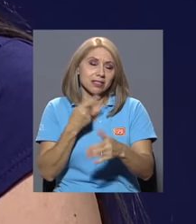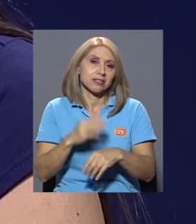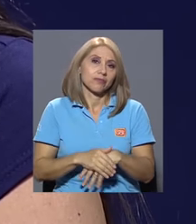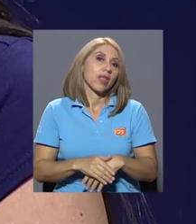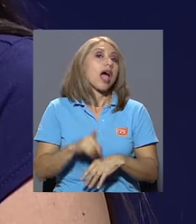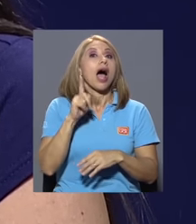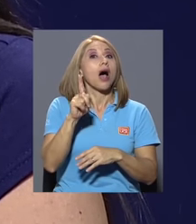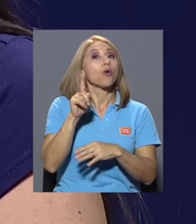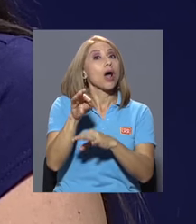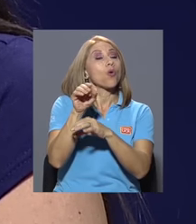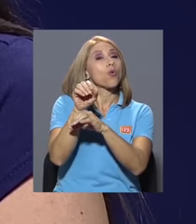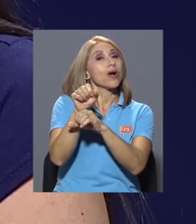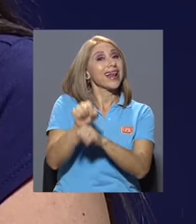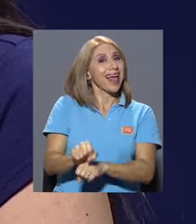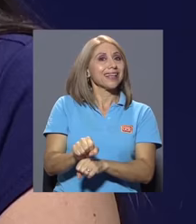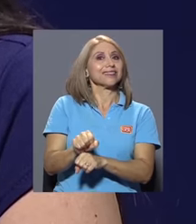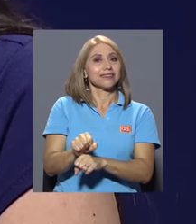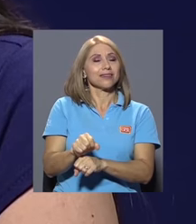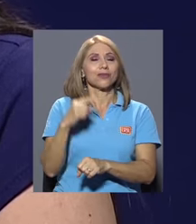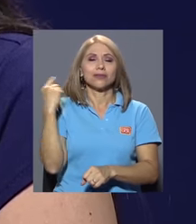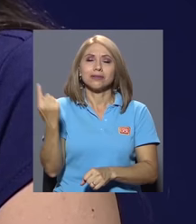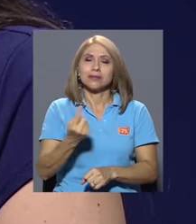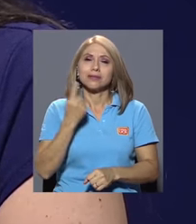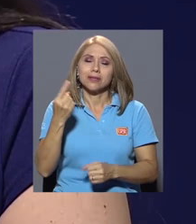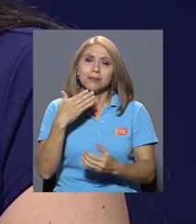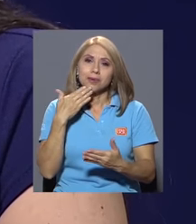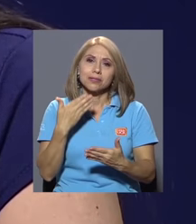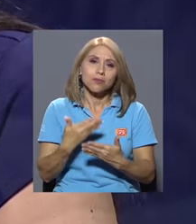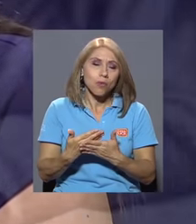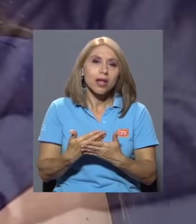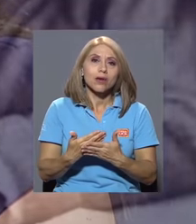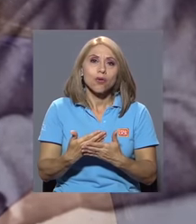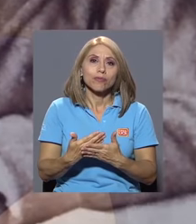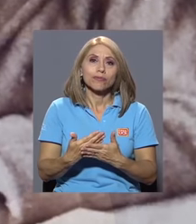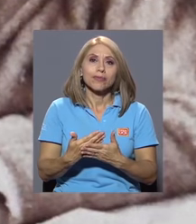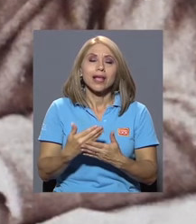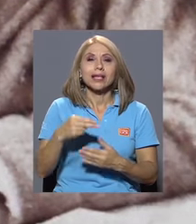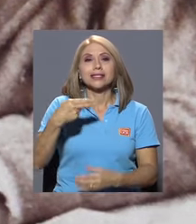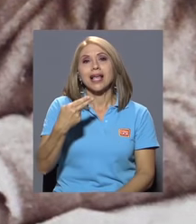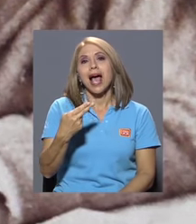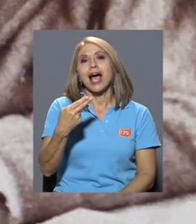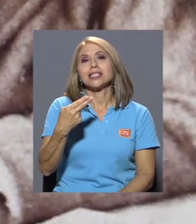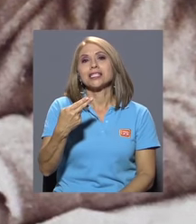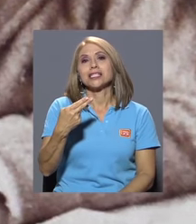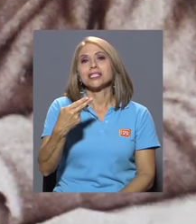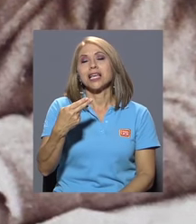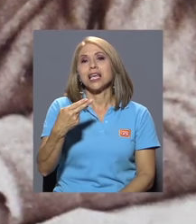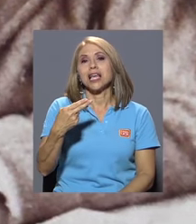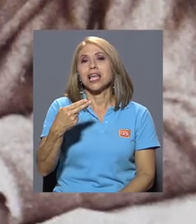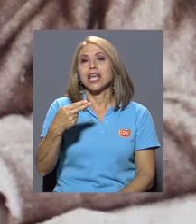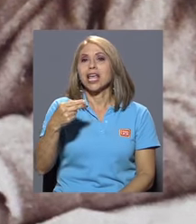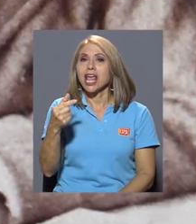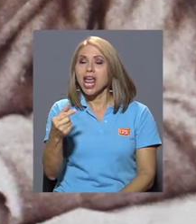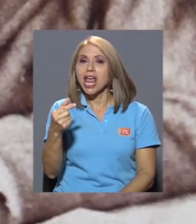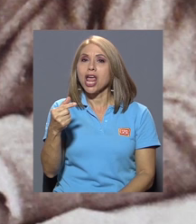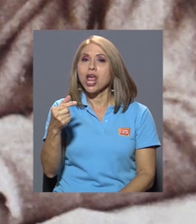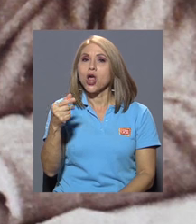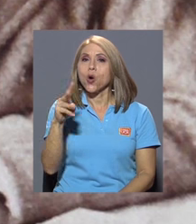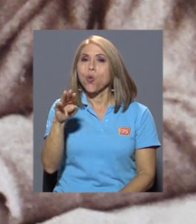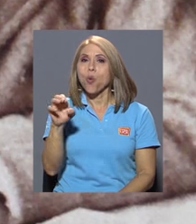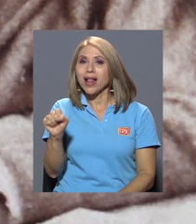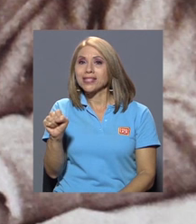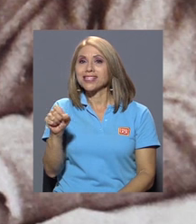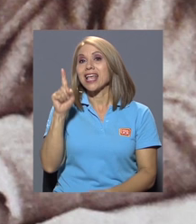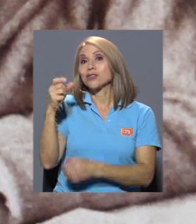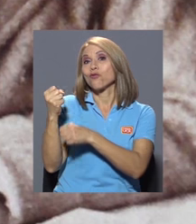los clásicos que siempre es bueno retomar es H.G. Wells. Él es uno de los fundadores, digamos, de la ciencia